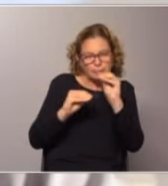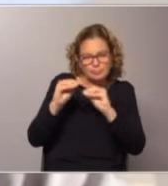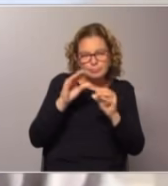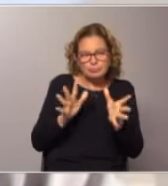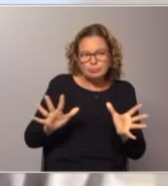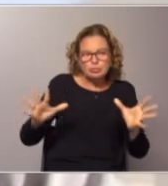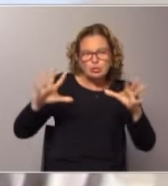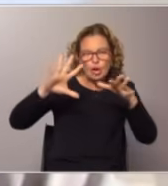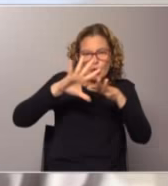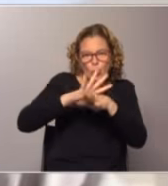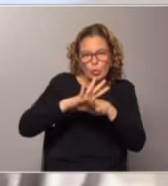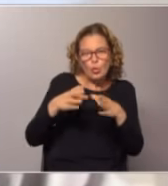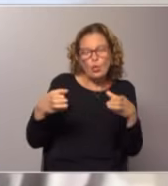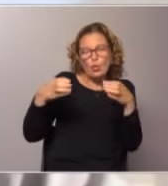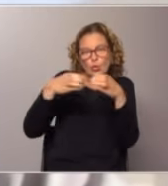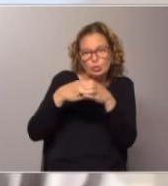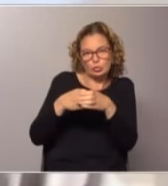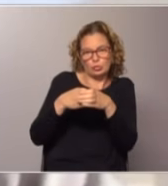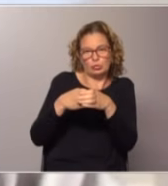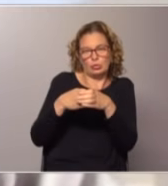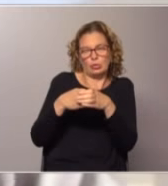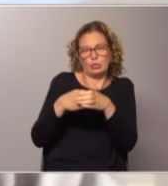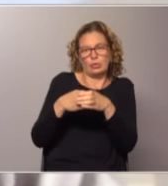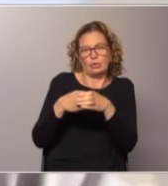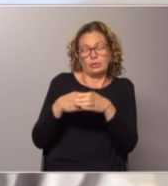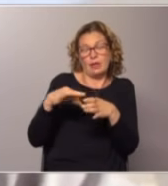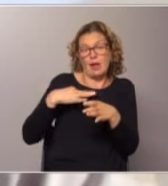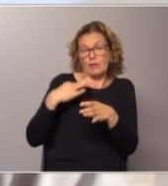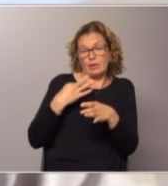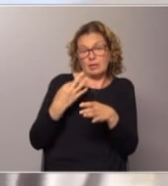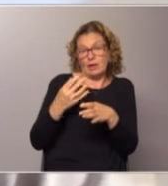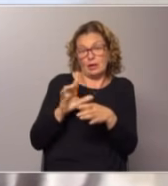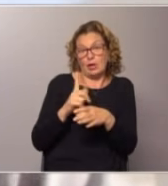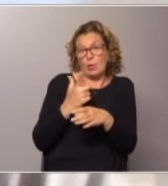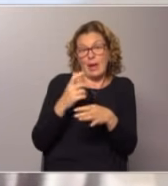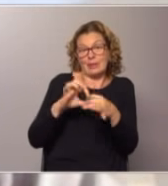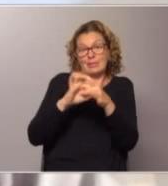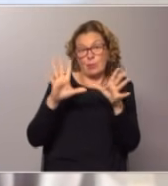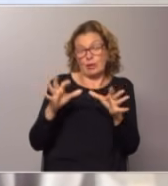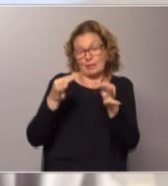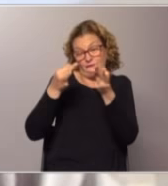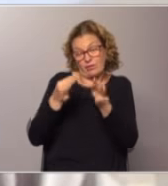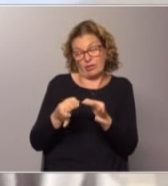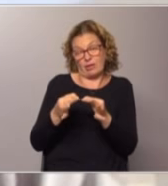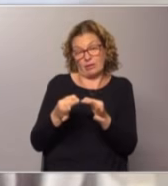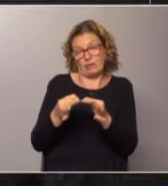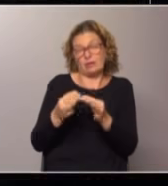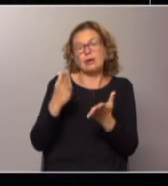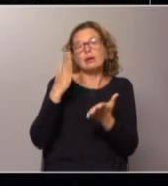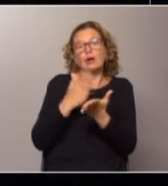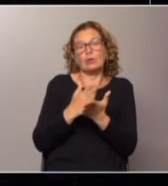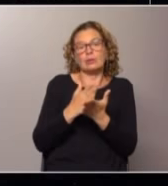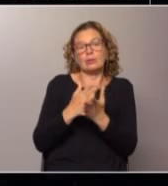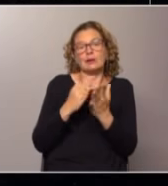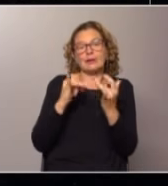un conjunto de dimensiones de la vida democrática sin los cuales no hay democracia real también la última idea